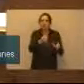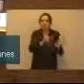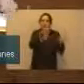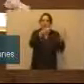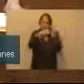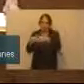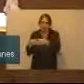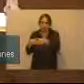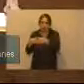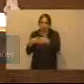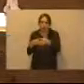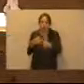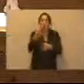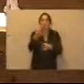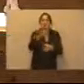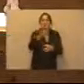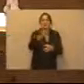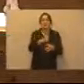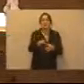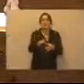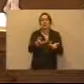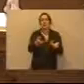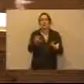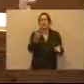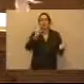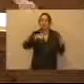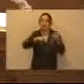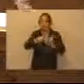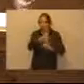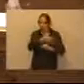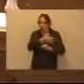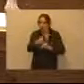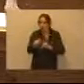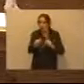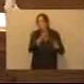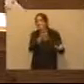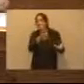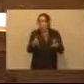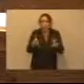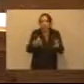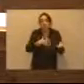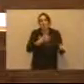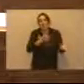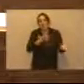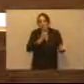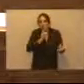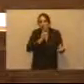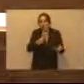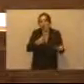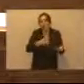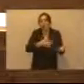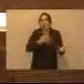equipos e col tratamento adecuado, con máis ou menos dificultades, acabaría superando